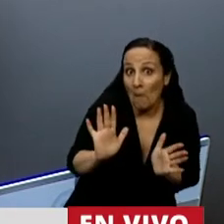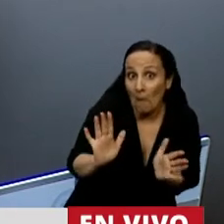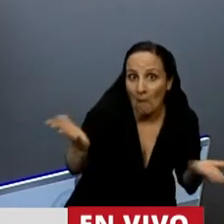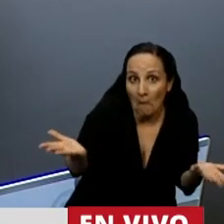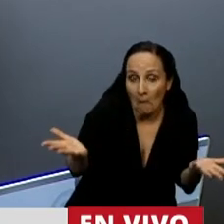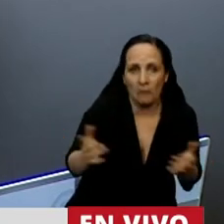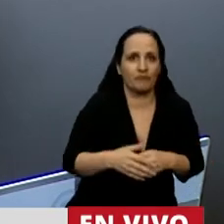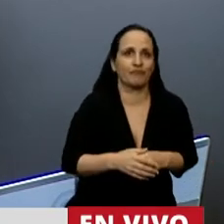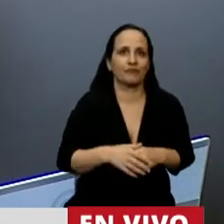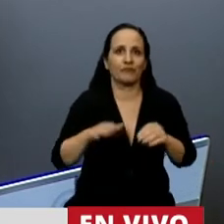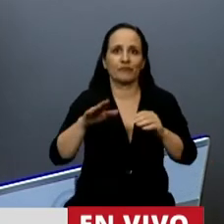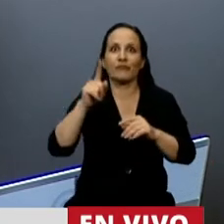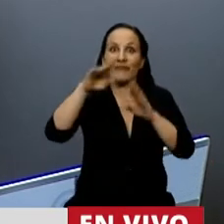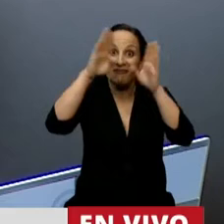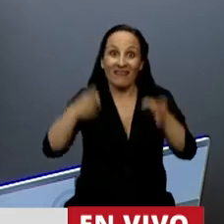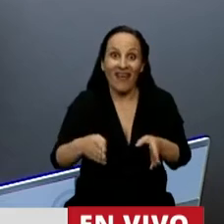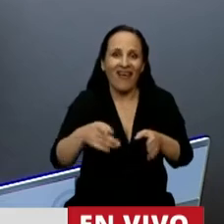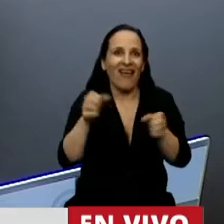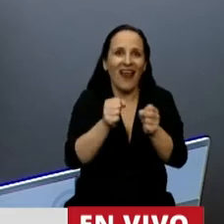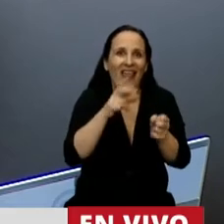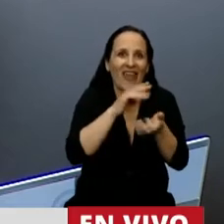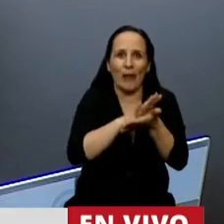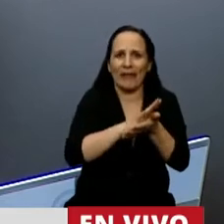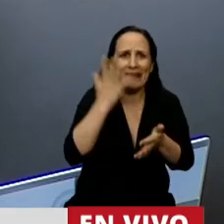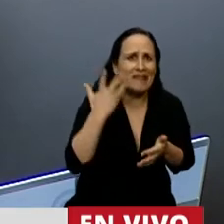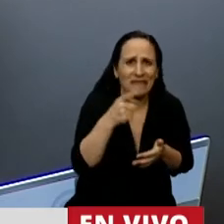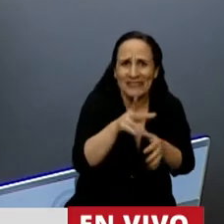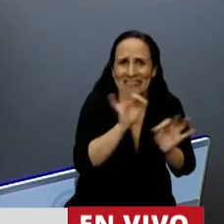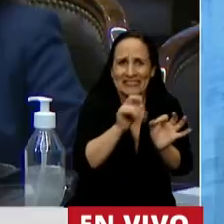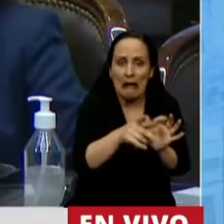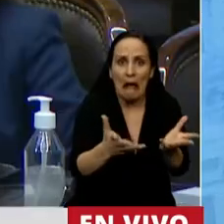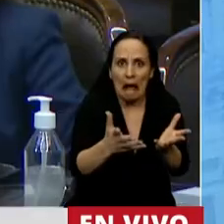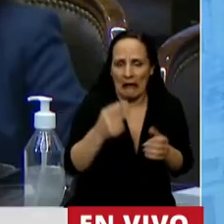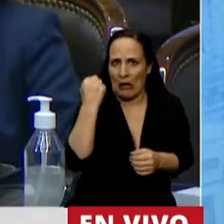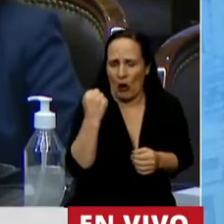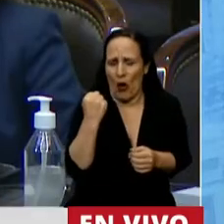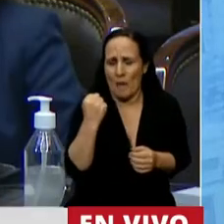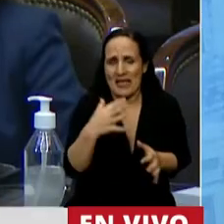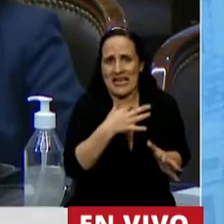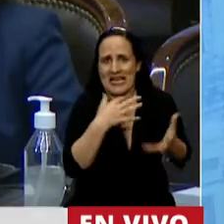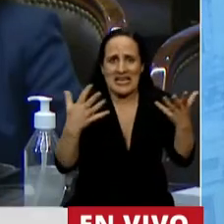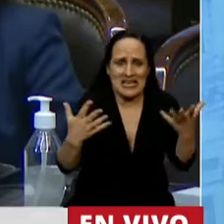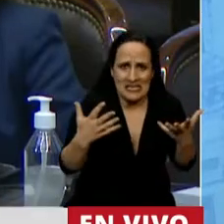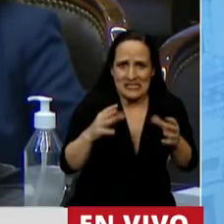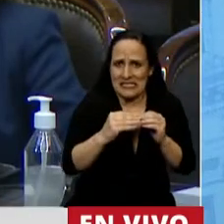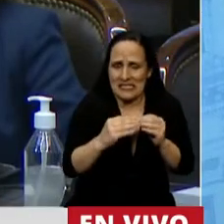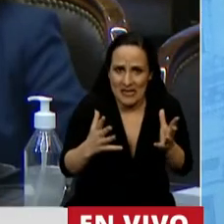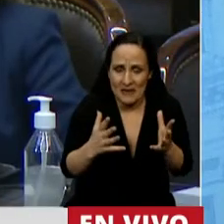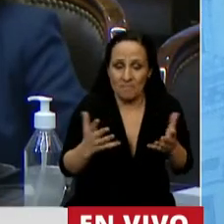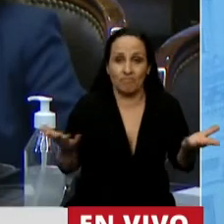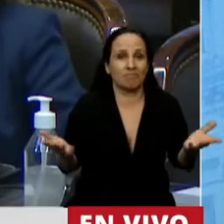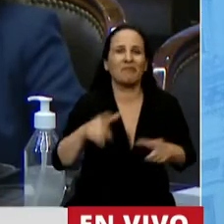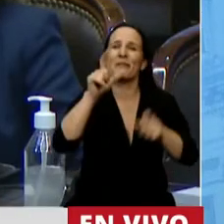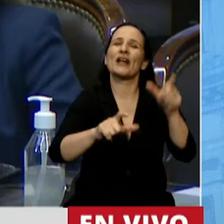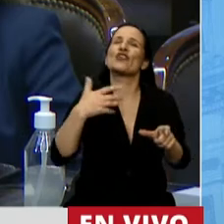Las heladeras están cada vez más vacías y la economía sigue colapsada. Y mejor no hablemos de unir a los argentinos, porque si hay